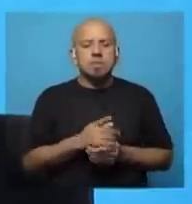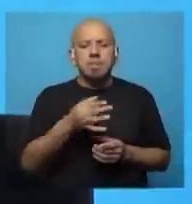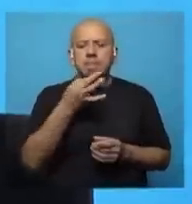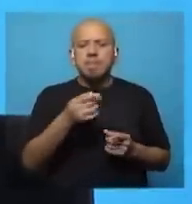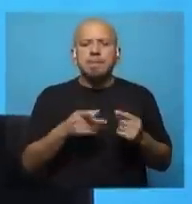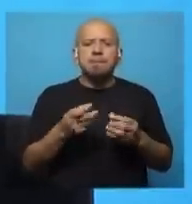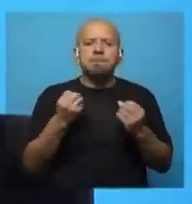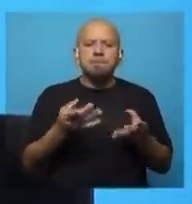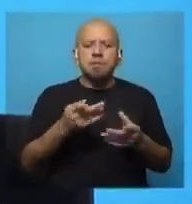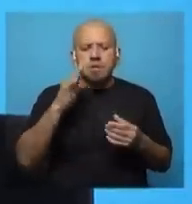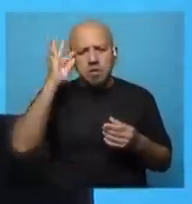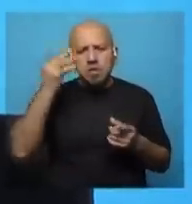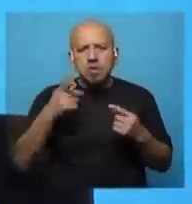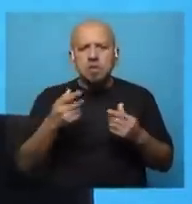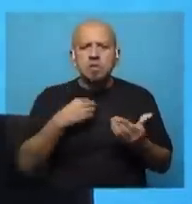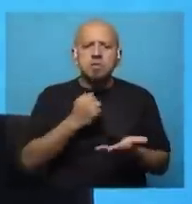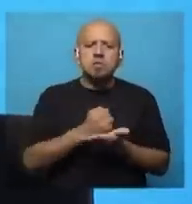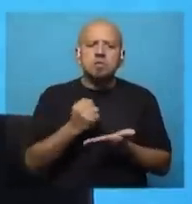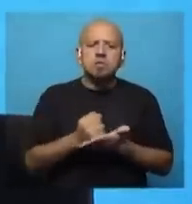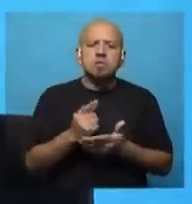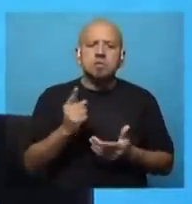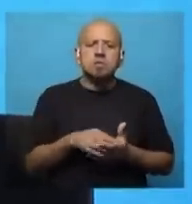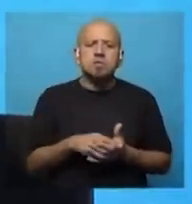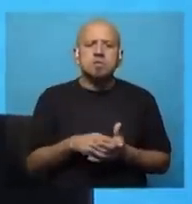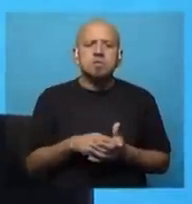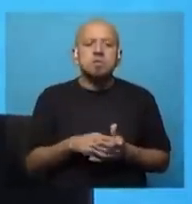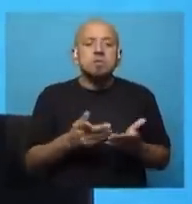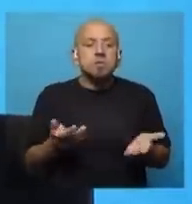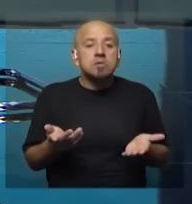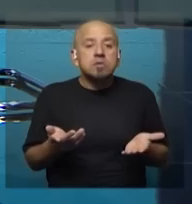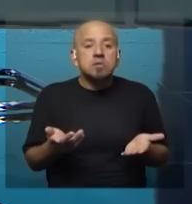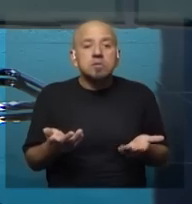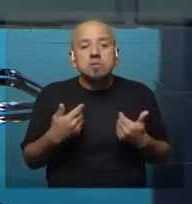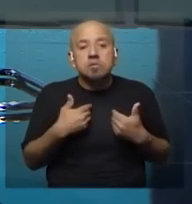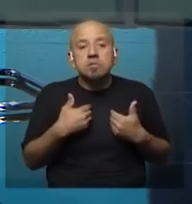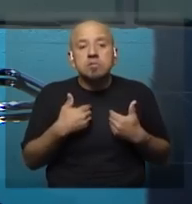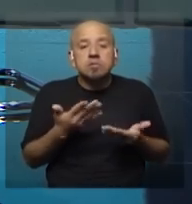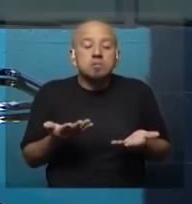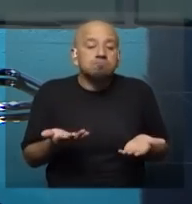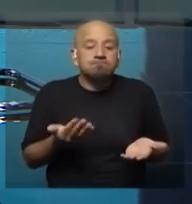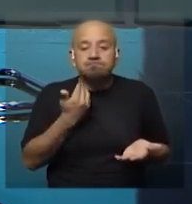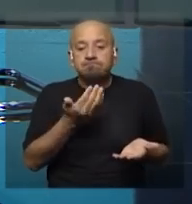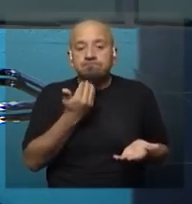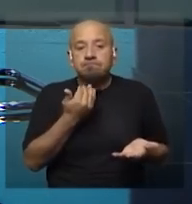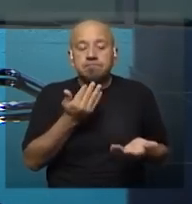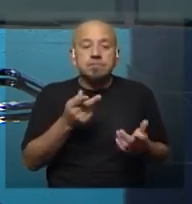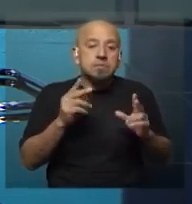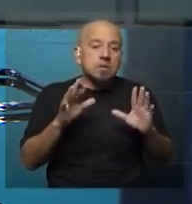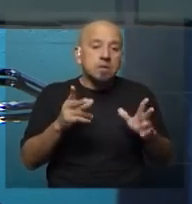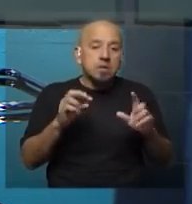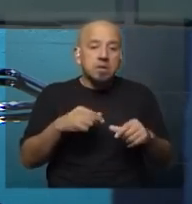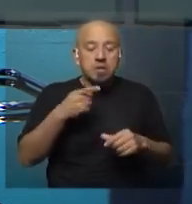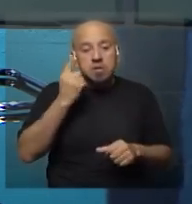Por qué cree que se terminó entregando Entonces el pasaporte no no no nosotros podemos especular en eso claramente hubo una decisión política